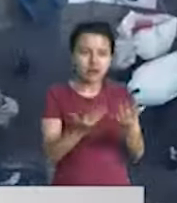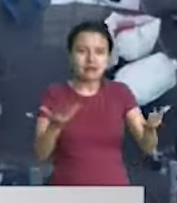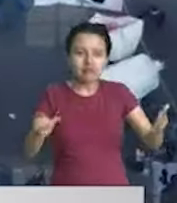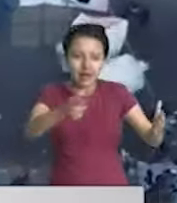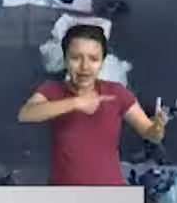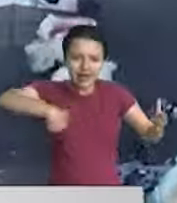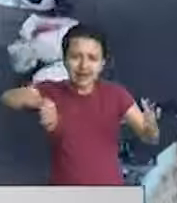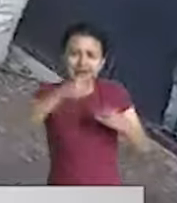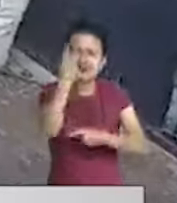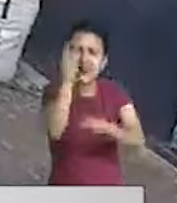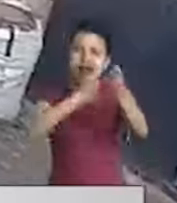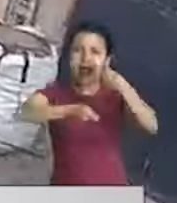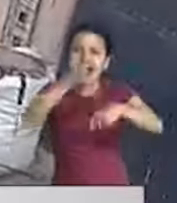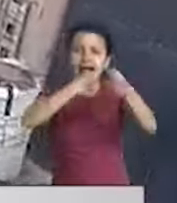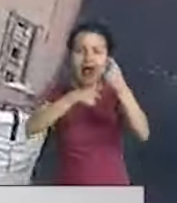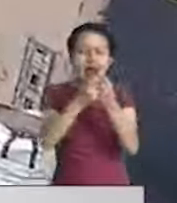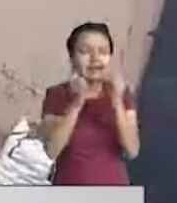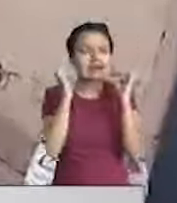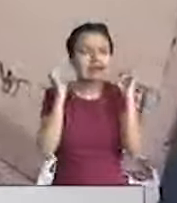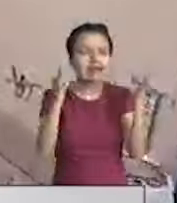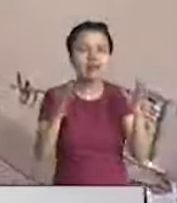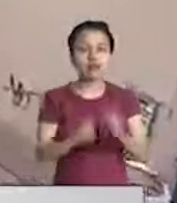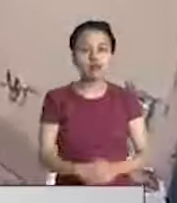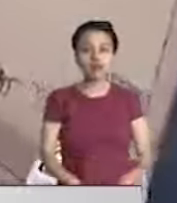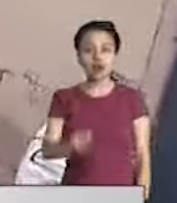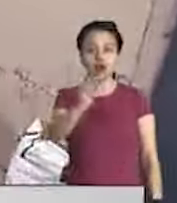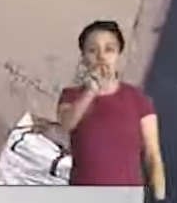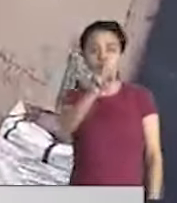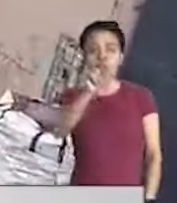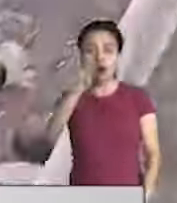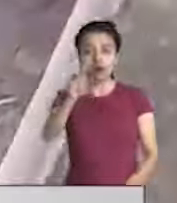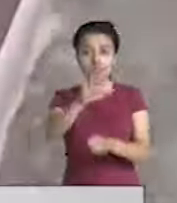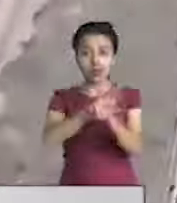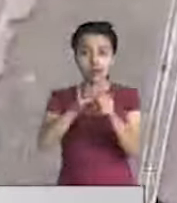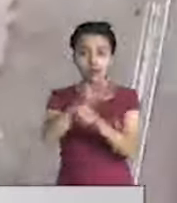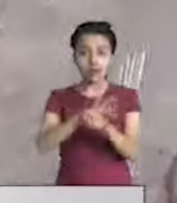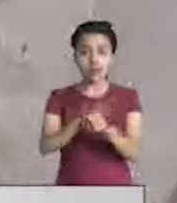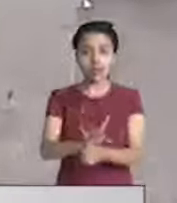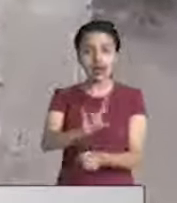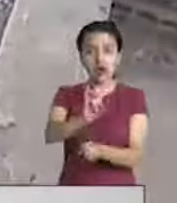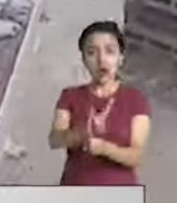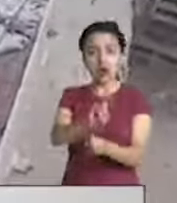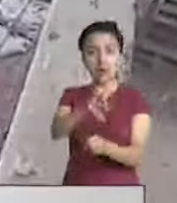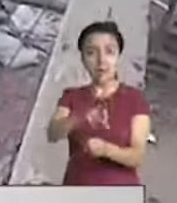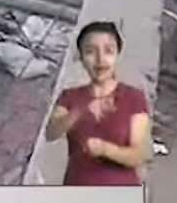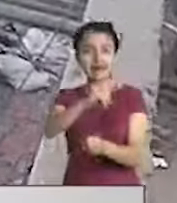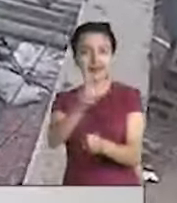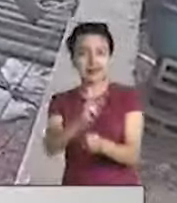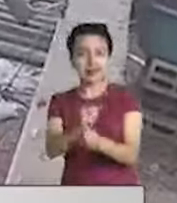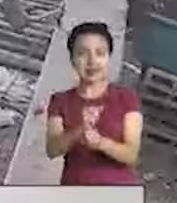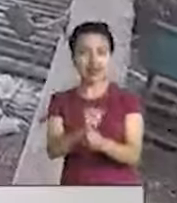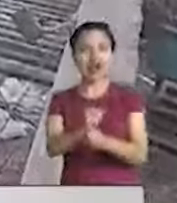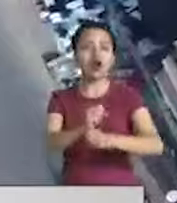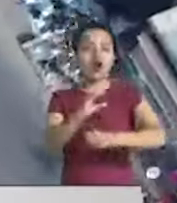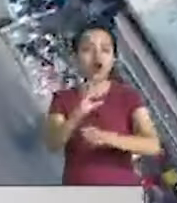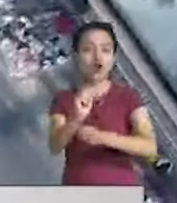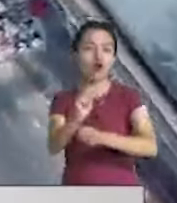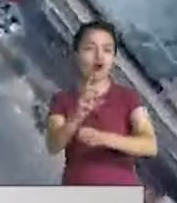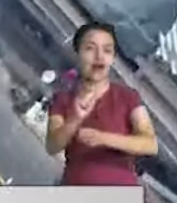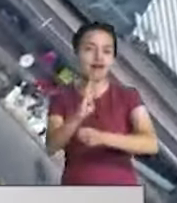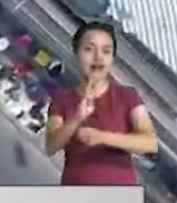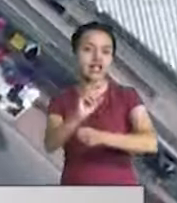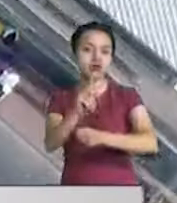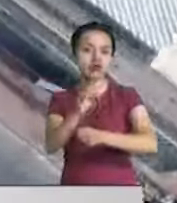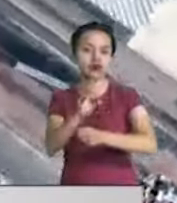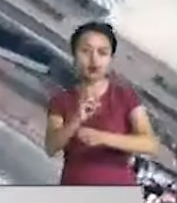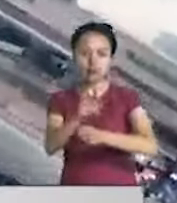excedido. Esa zona, esos 11 barrios que están en la UPZ Corabastos, se han convertido en la olla de microtráfico más grande de Bogotá. Por